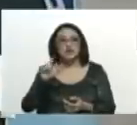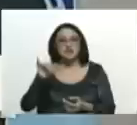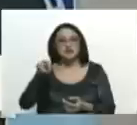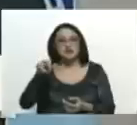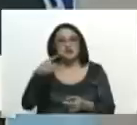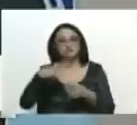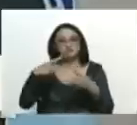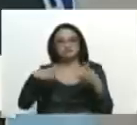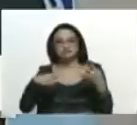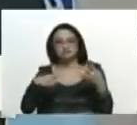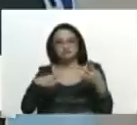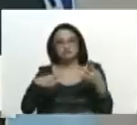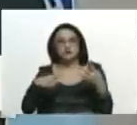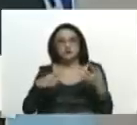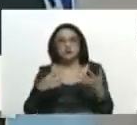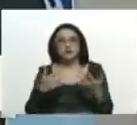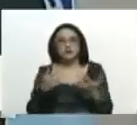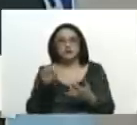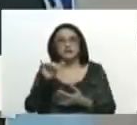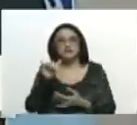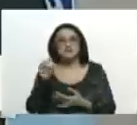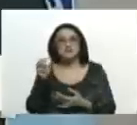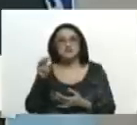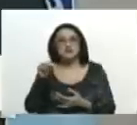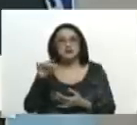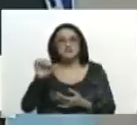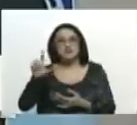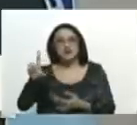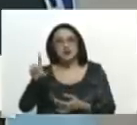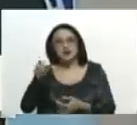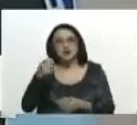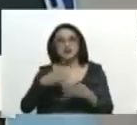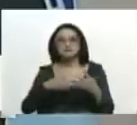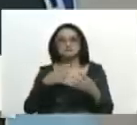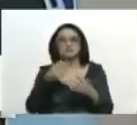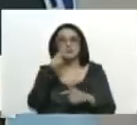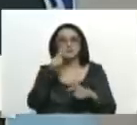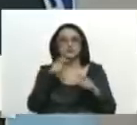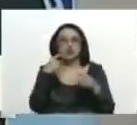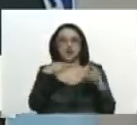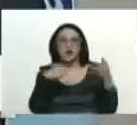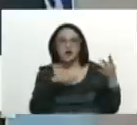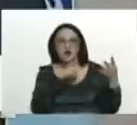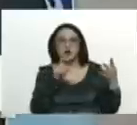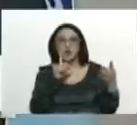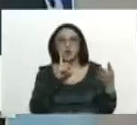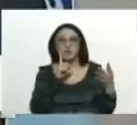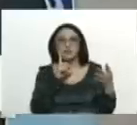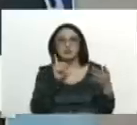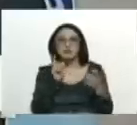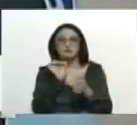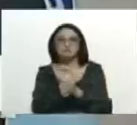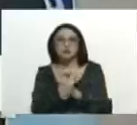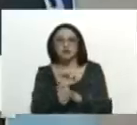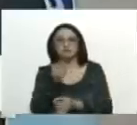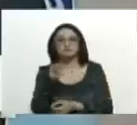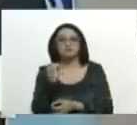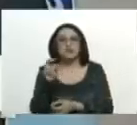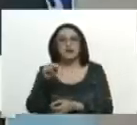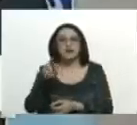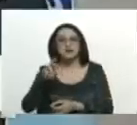José Agustín Ramos yamil Martínez oscardo José bordones Henry